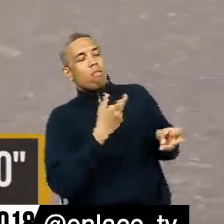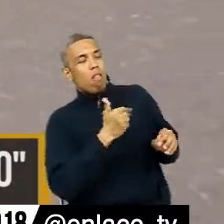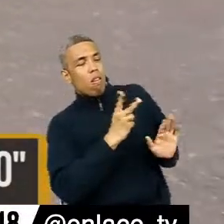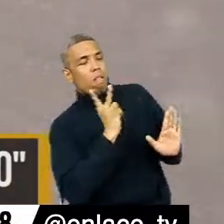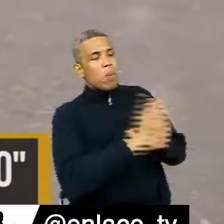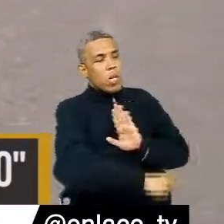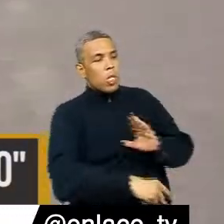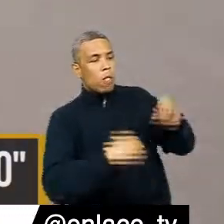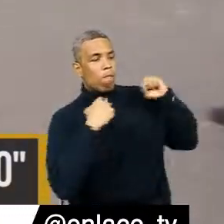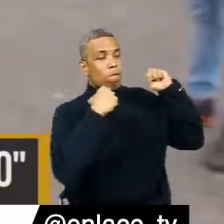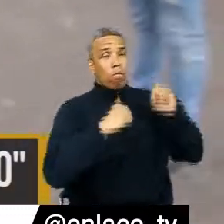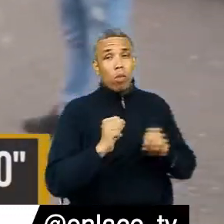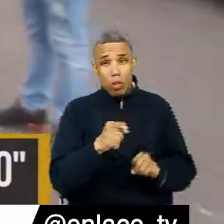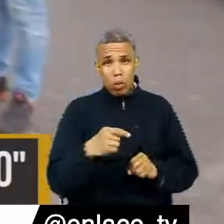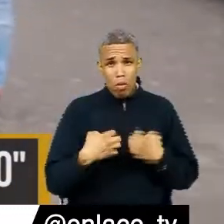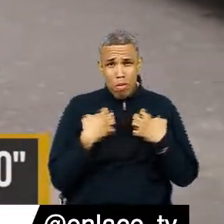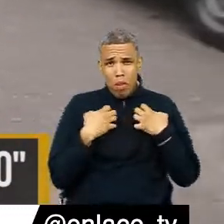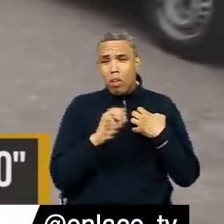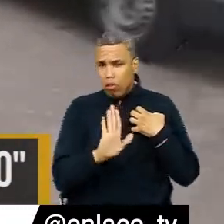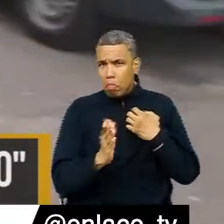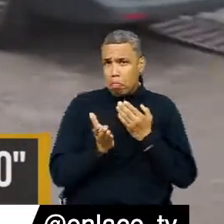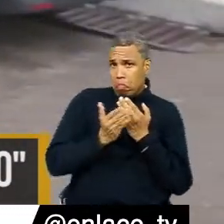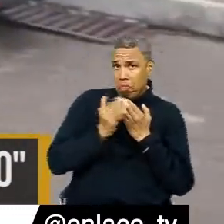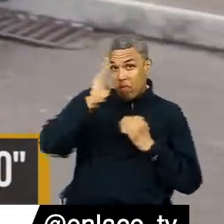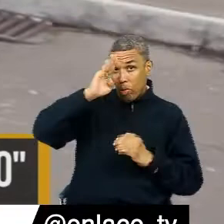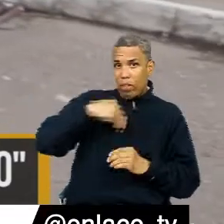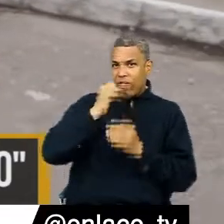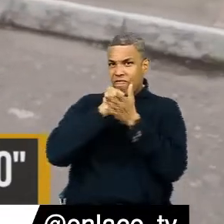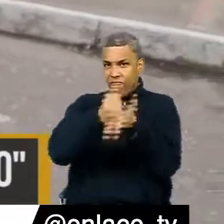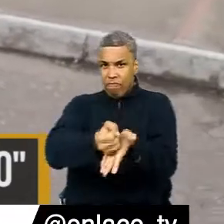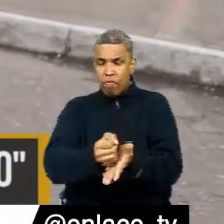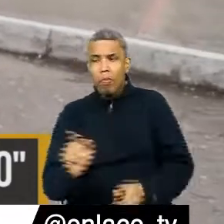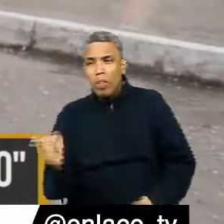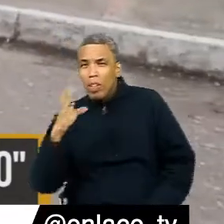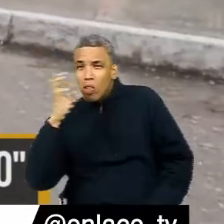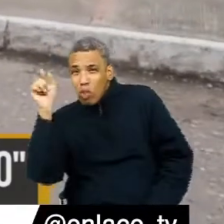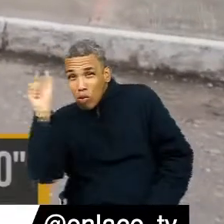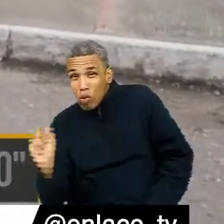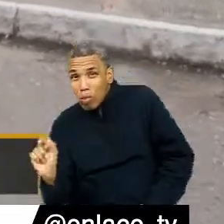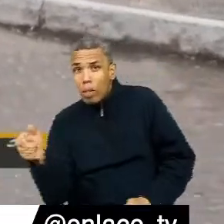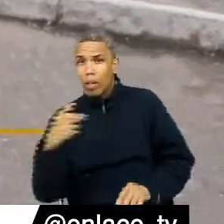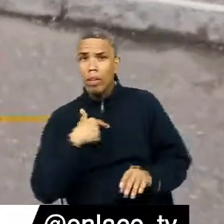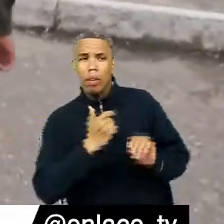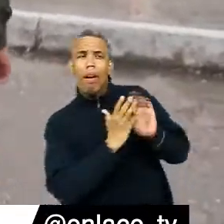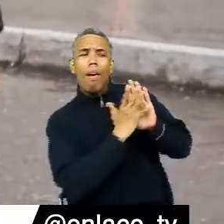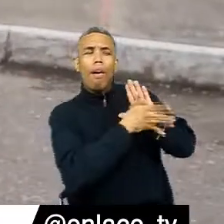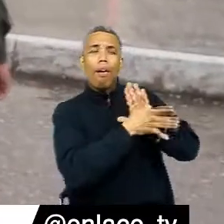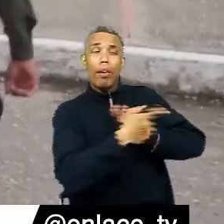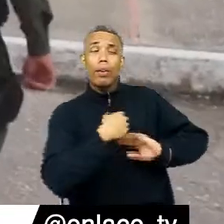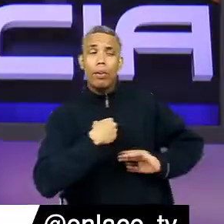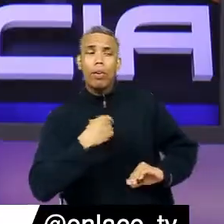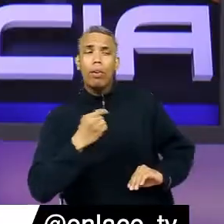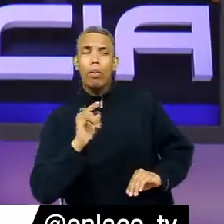sujeto se hacía pasar con sus víctimas como integrante del grupo delincuencial Los Urabeños para lograr con su objetivo.